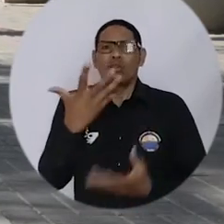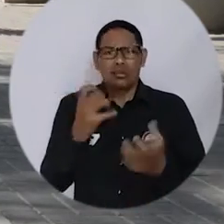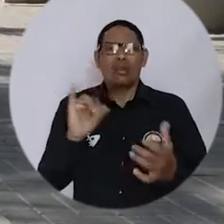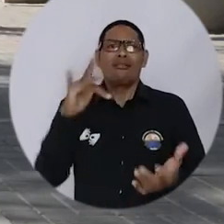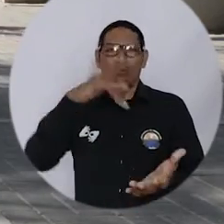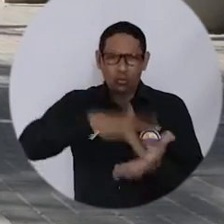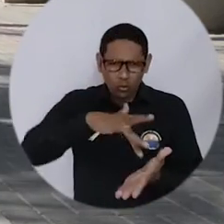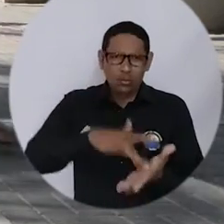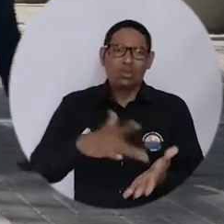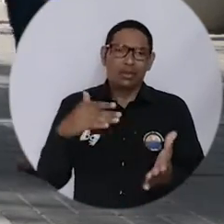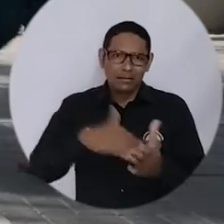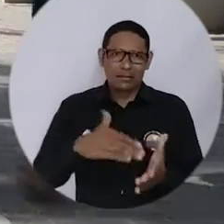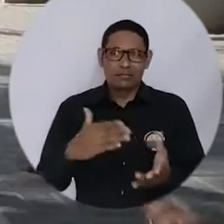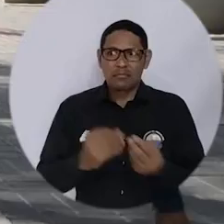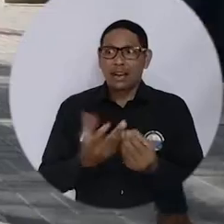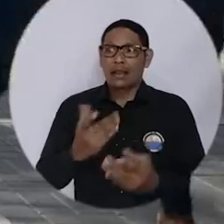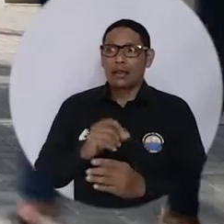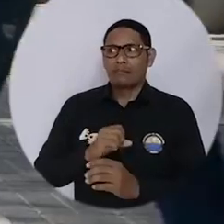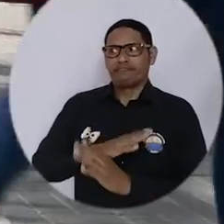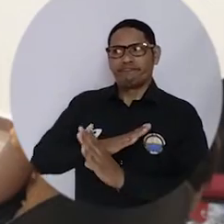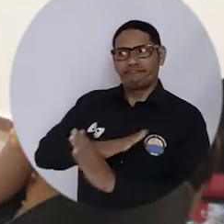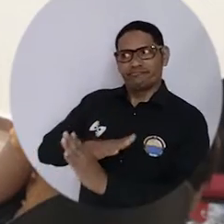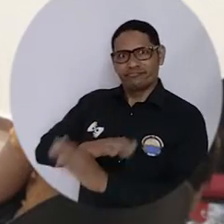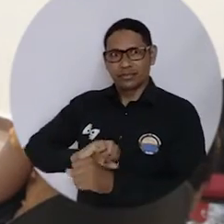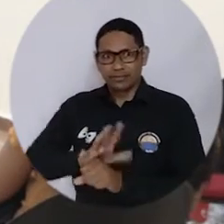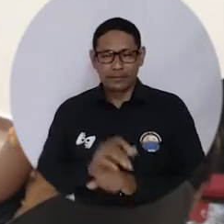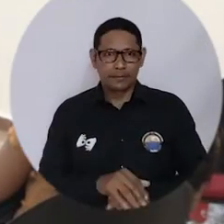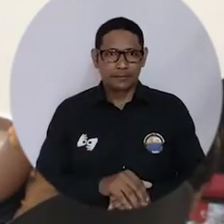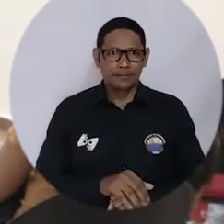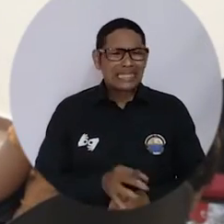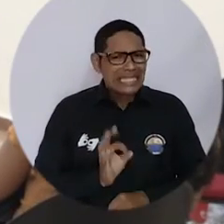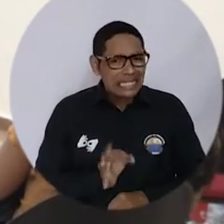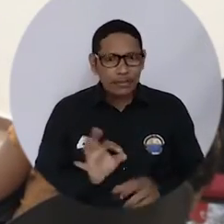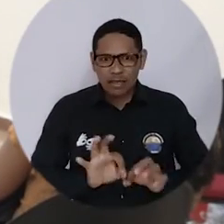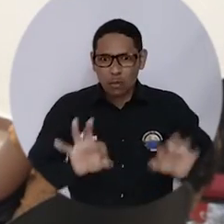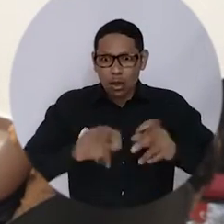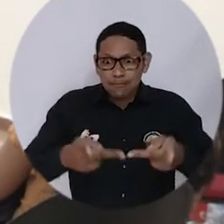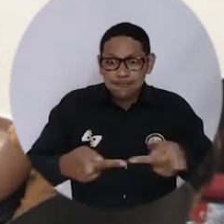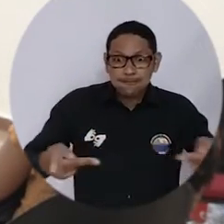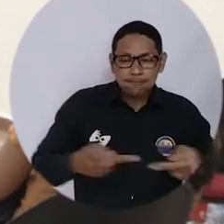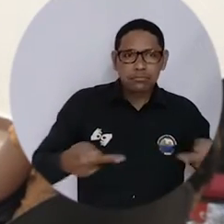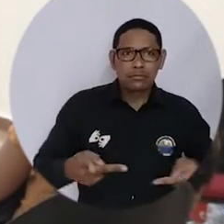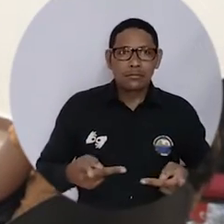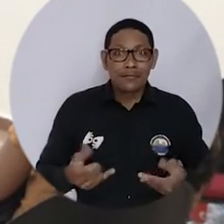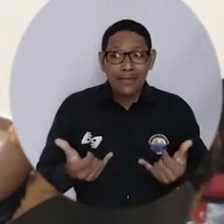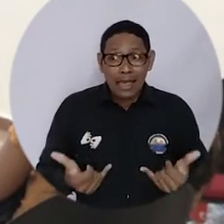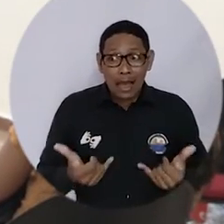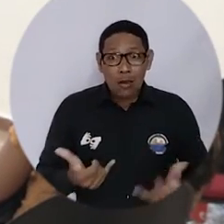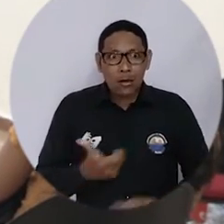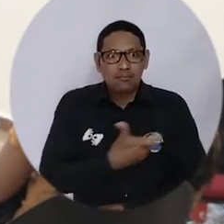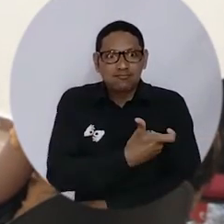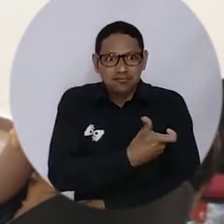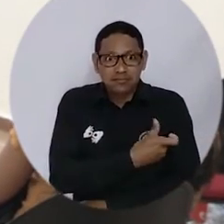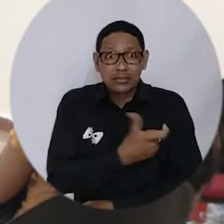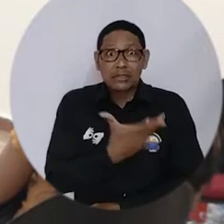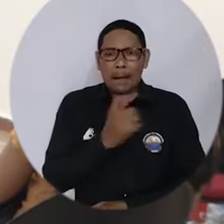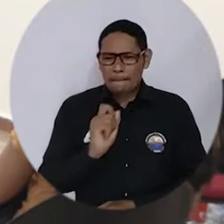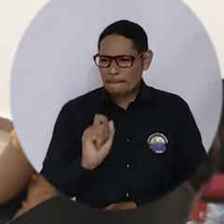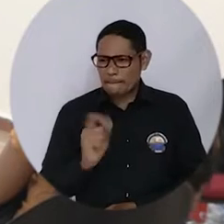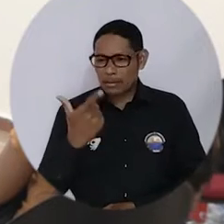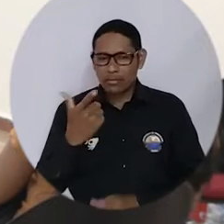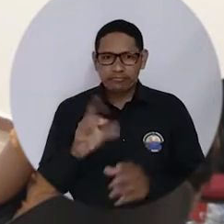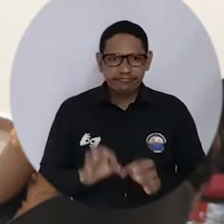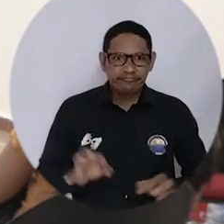la presencialidad y pues con esto evitamos más contagios. Siempre se nos han brindado los espacios. En este momento la vacunación ha sido